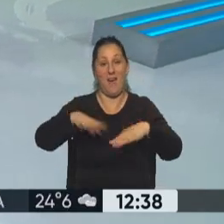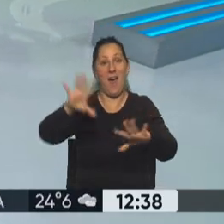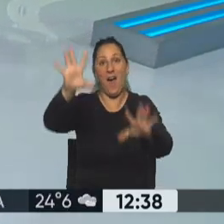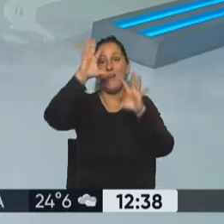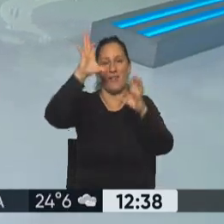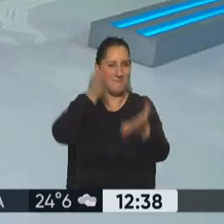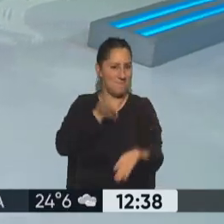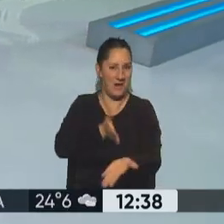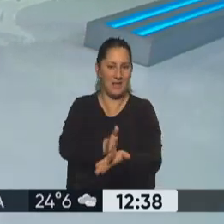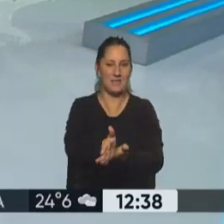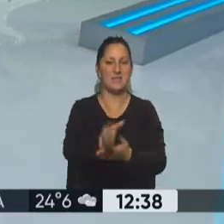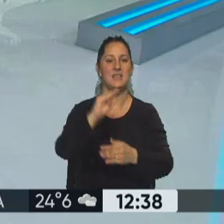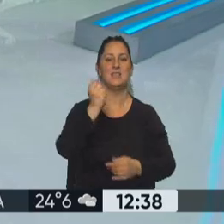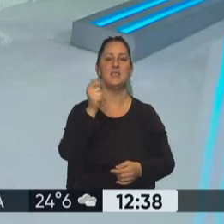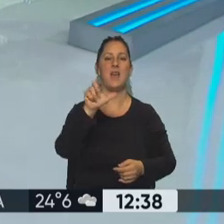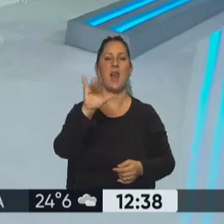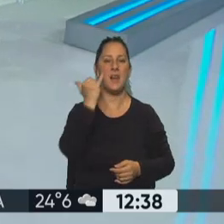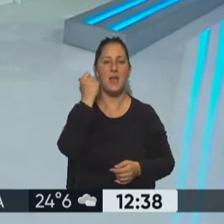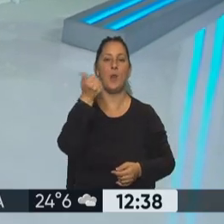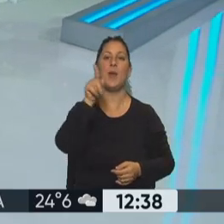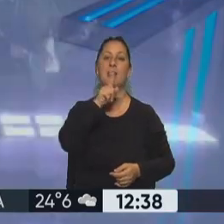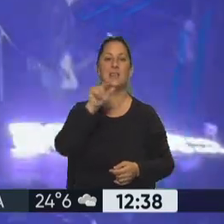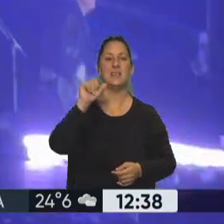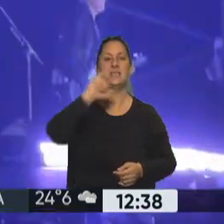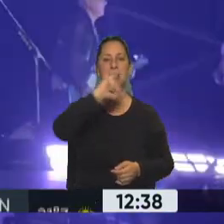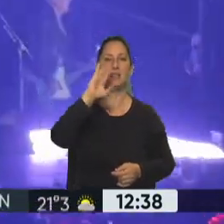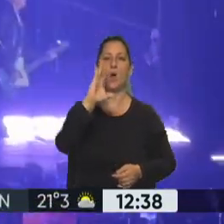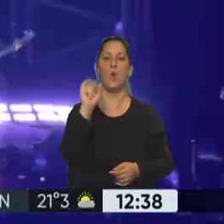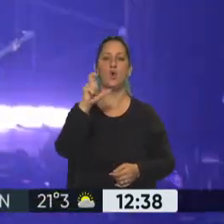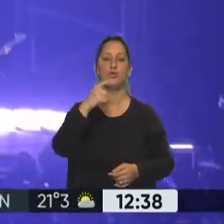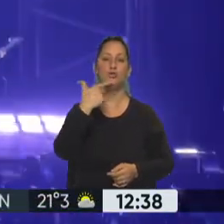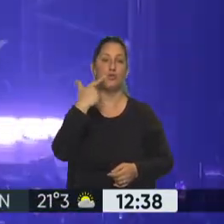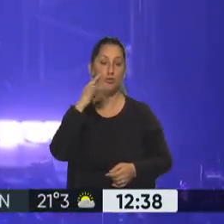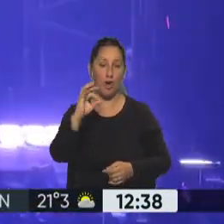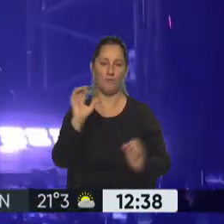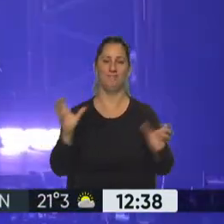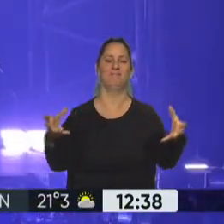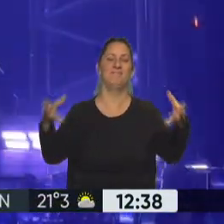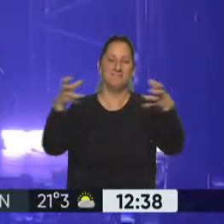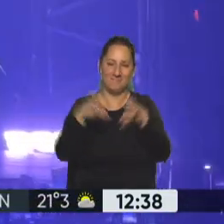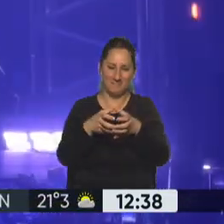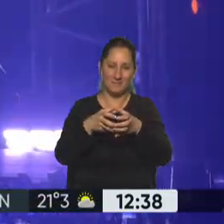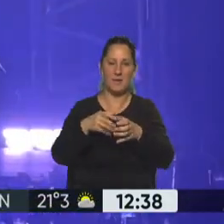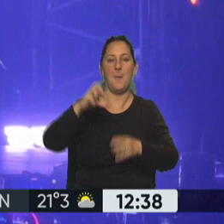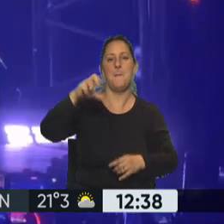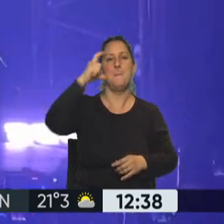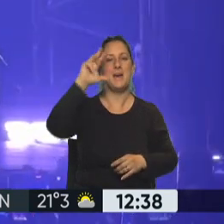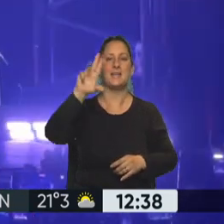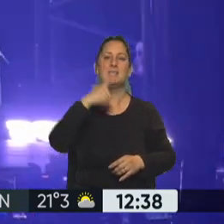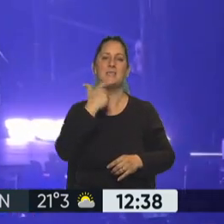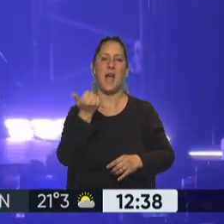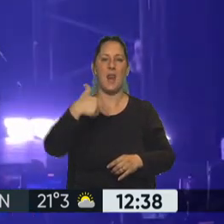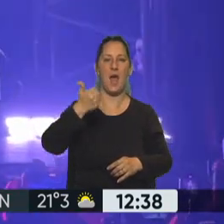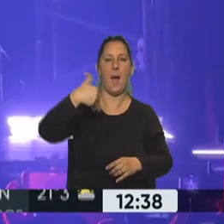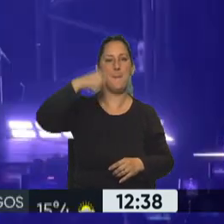siempre. Exactamente, ¿eh? Charly Alberti y Zeta Bosio se subieron al escenario, claro, para, bueno, juntos tocar Persiana Americana. ¿Y cómo